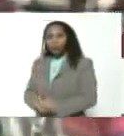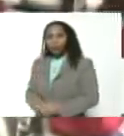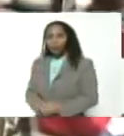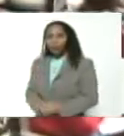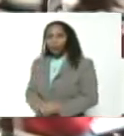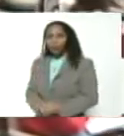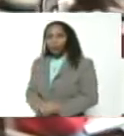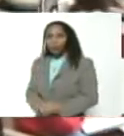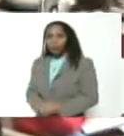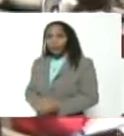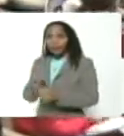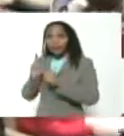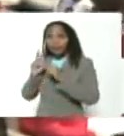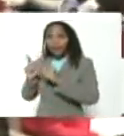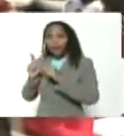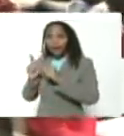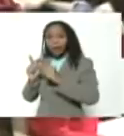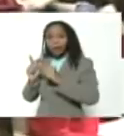Él